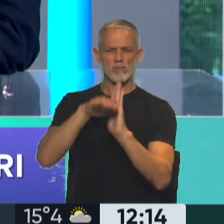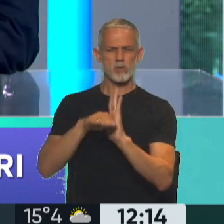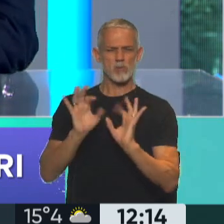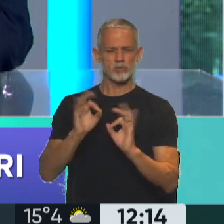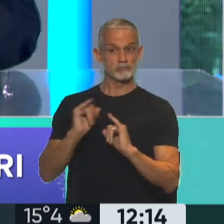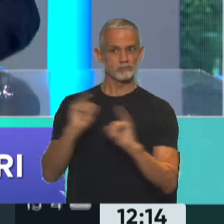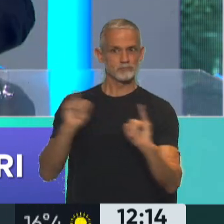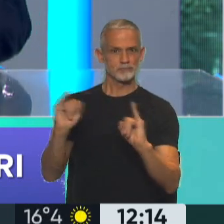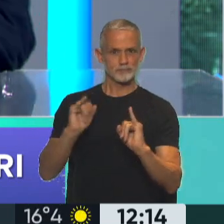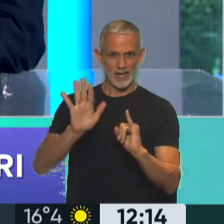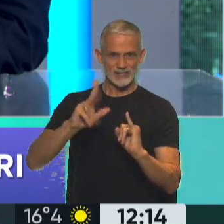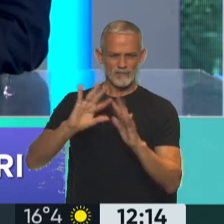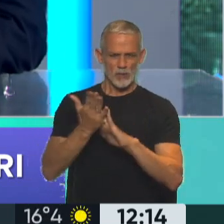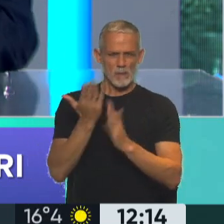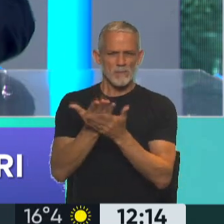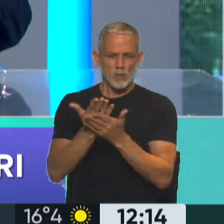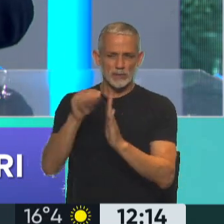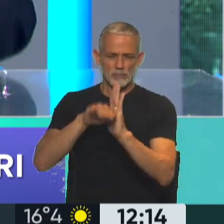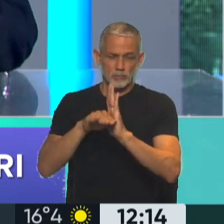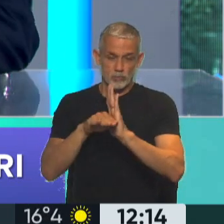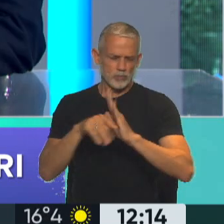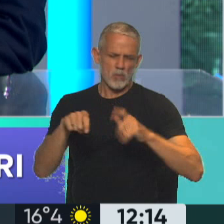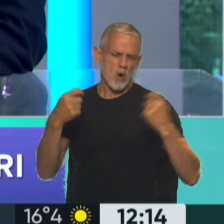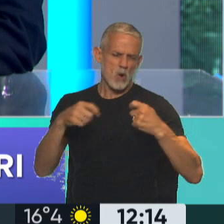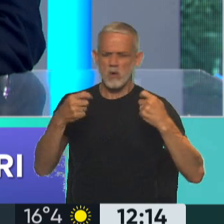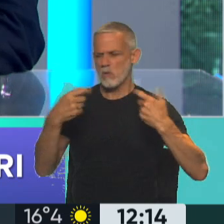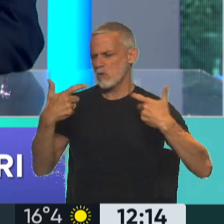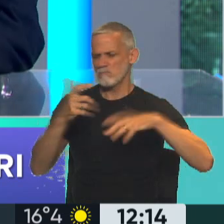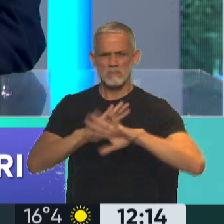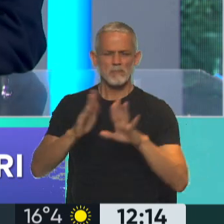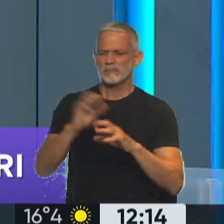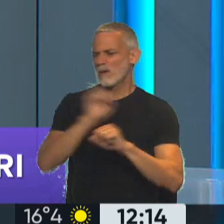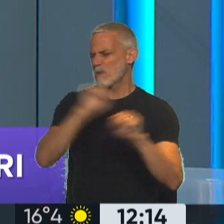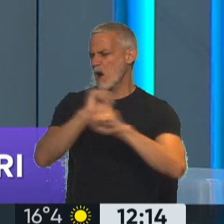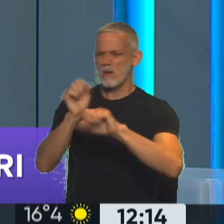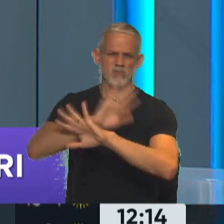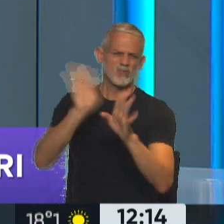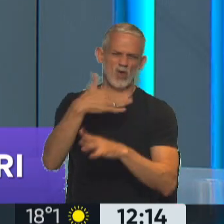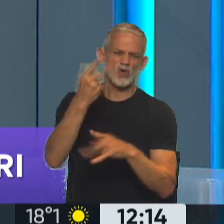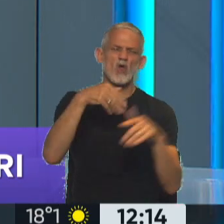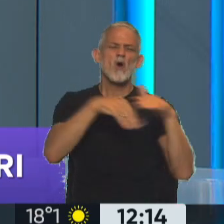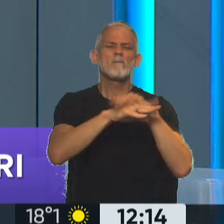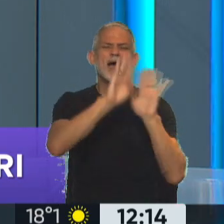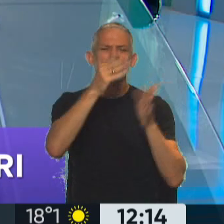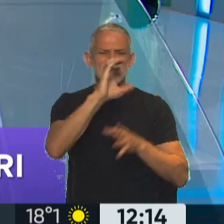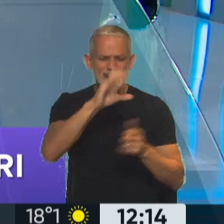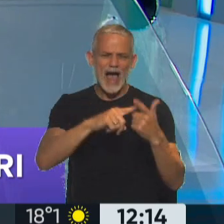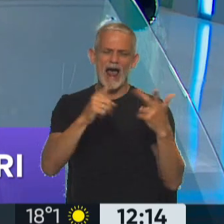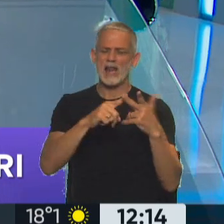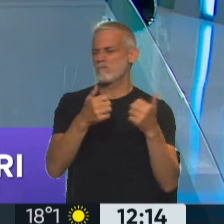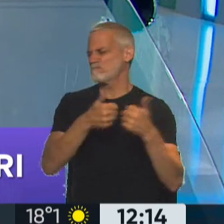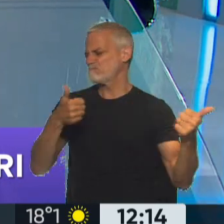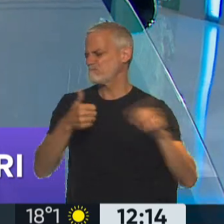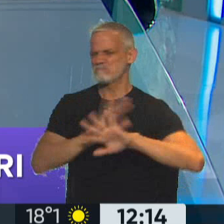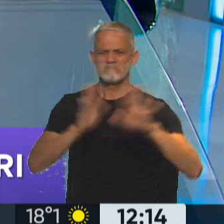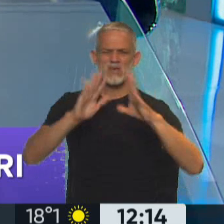con estas propuestas totalmente rupturistas. Sí, dinamitar todo, no solamente todo, el Banco claro, Central. Tomar distancia de